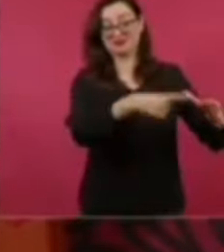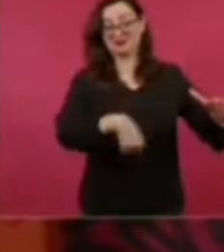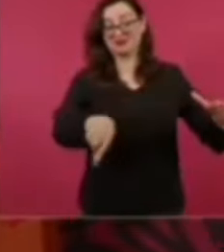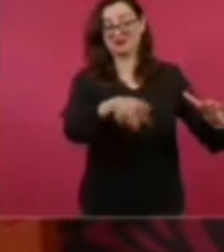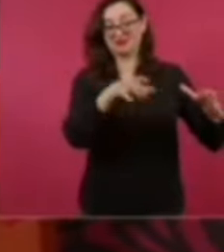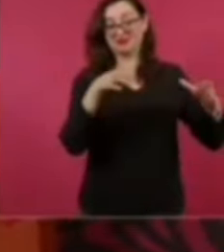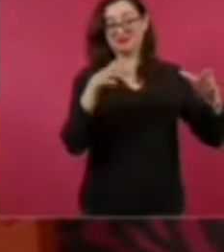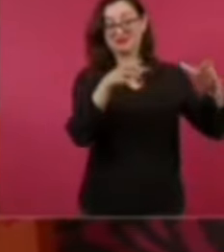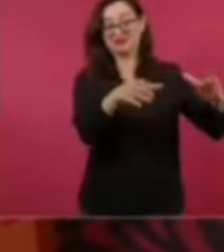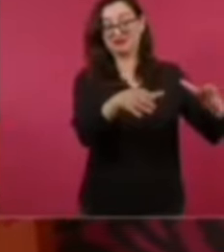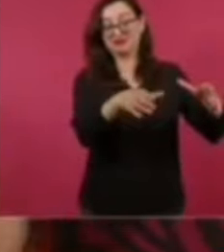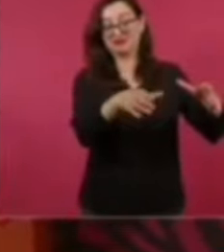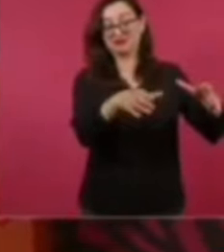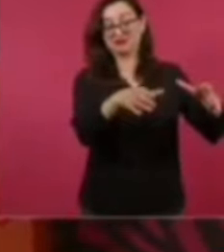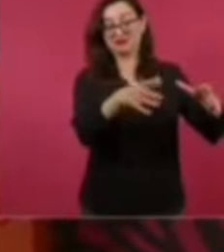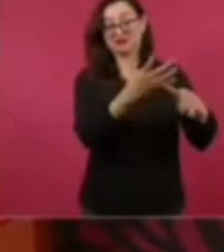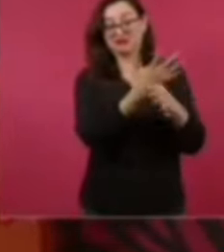es